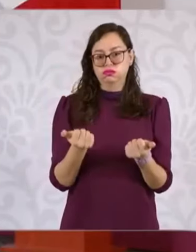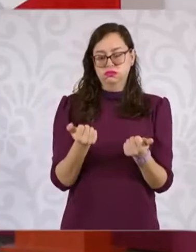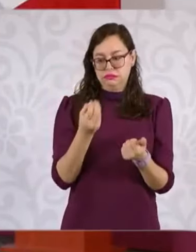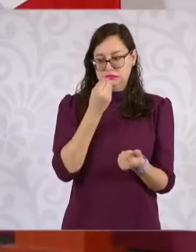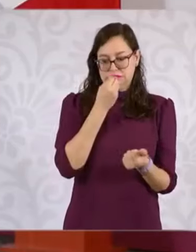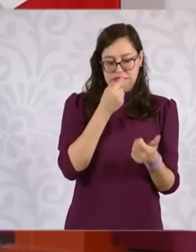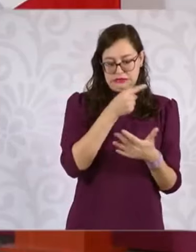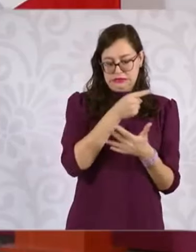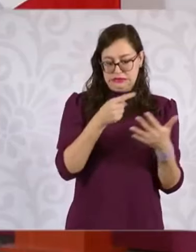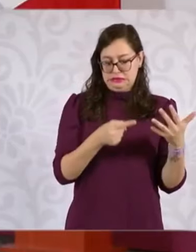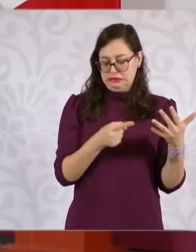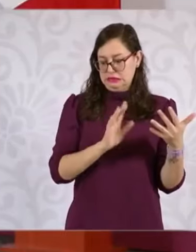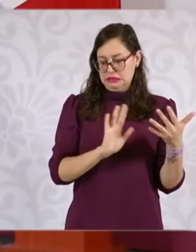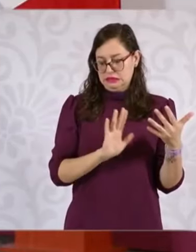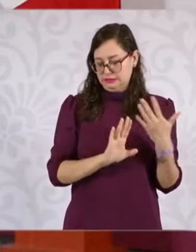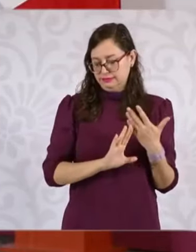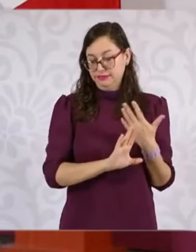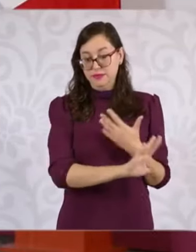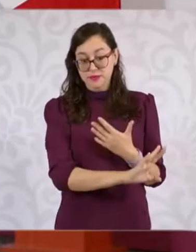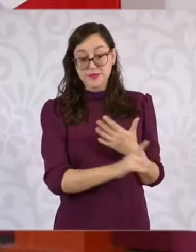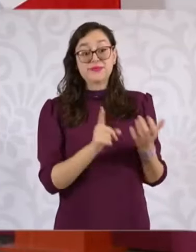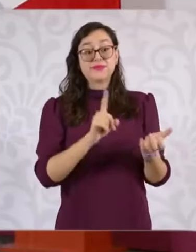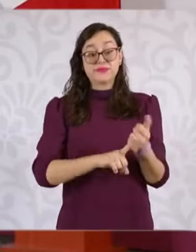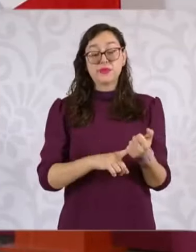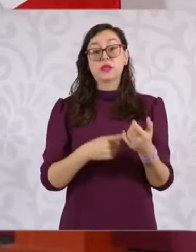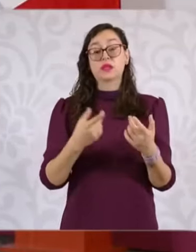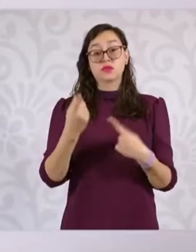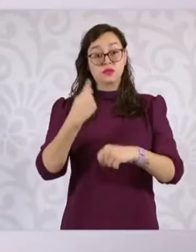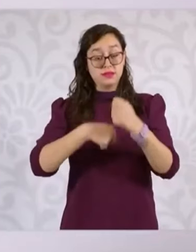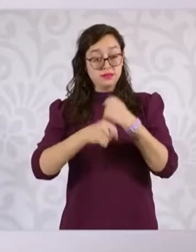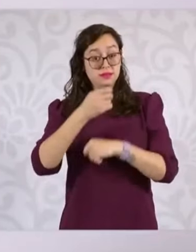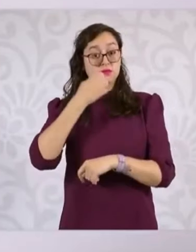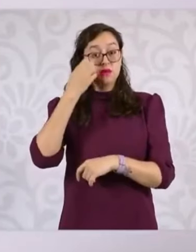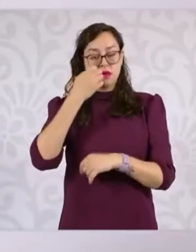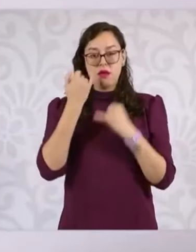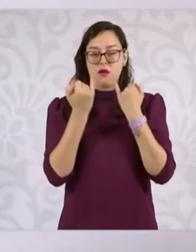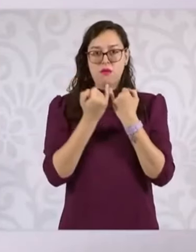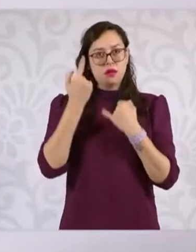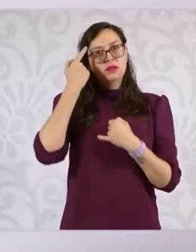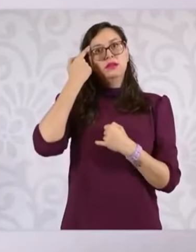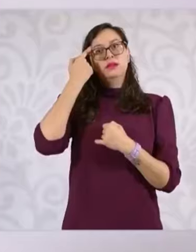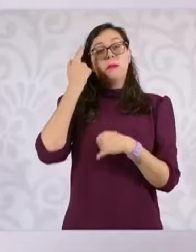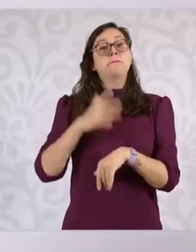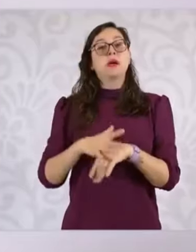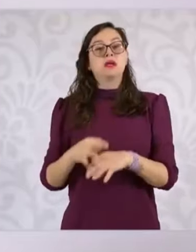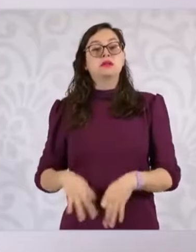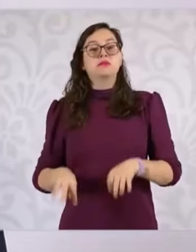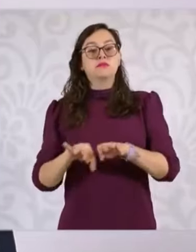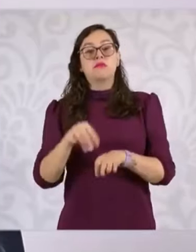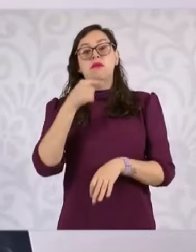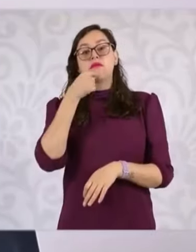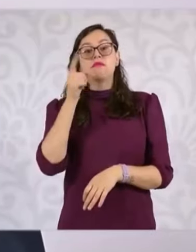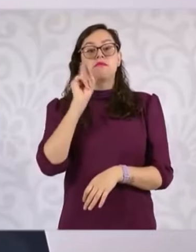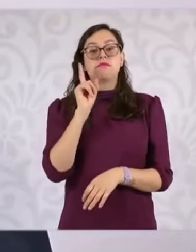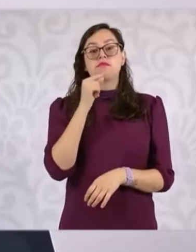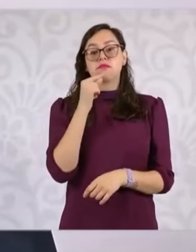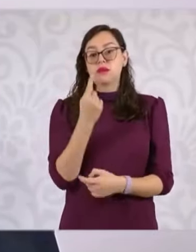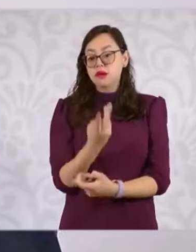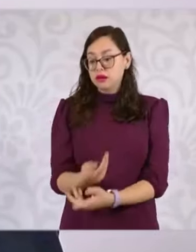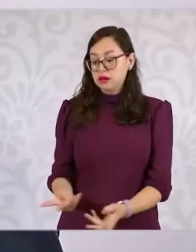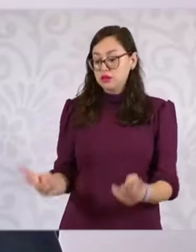venden estos productos en las escuelas y lo más importante, en los niños, en las niñas, en los